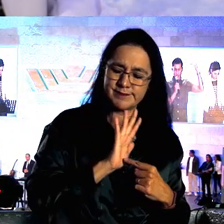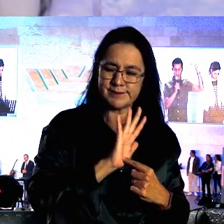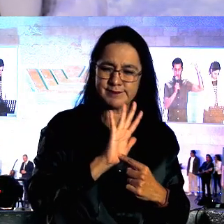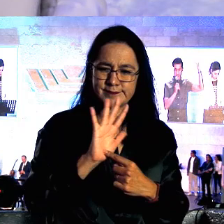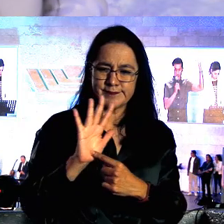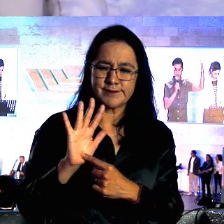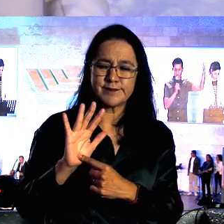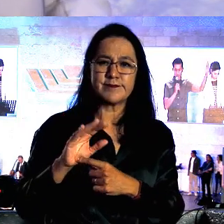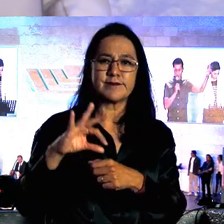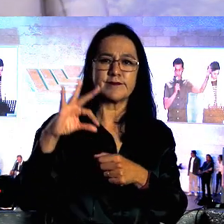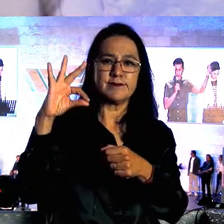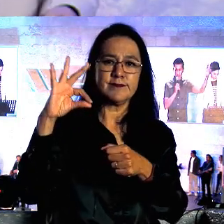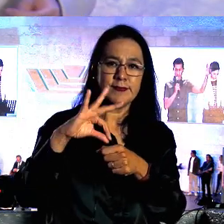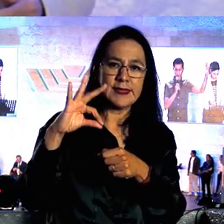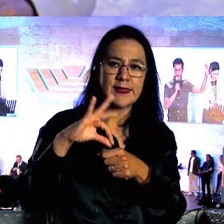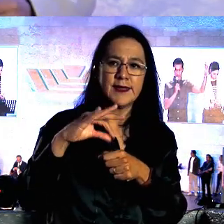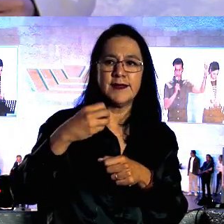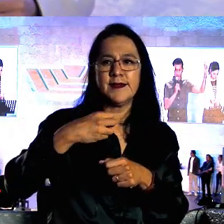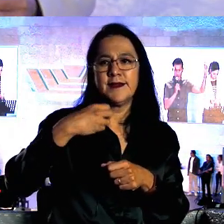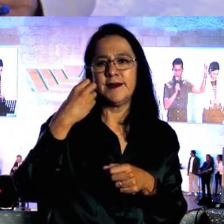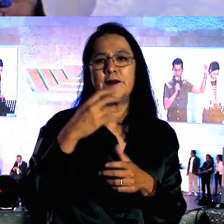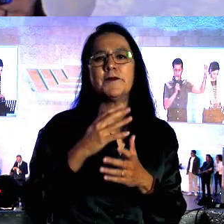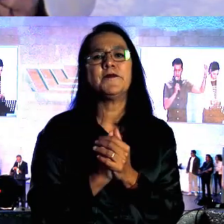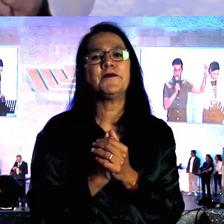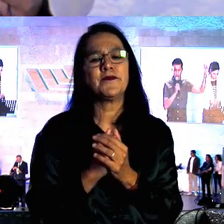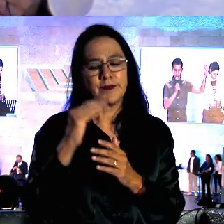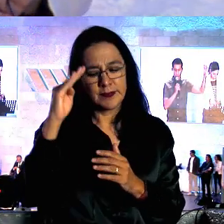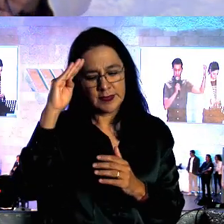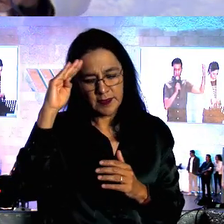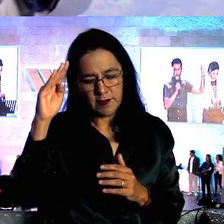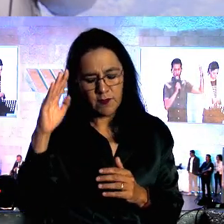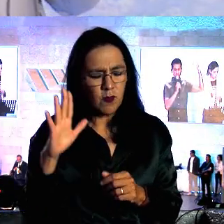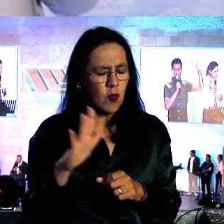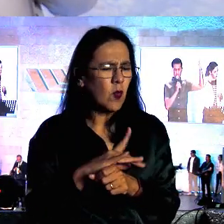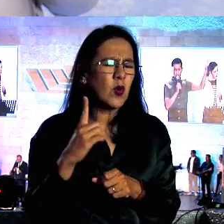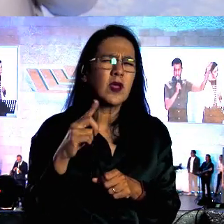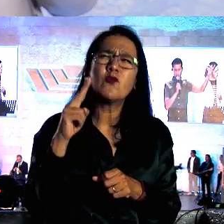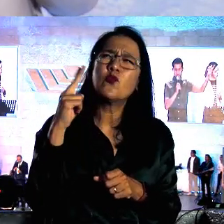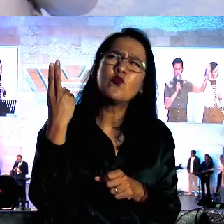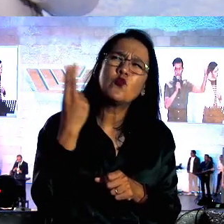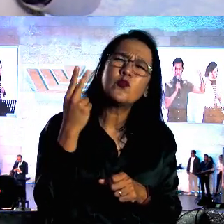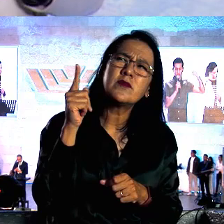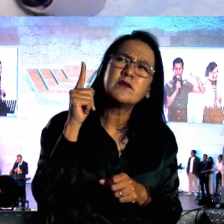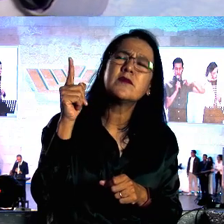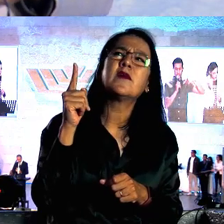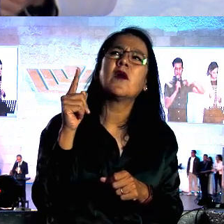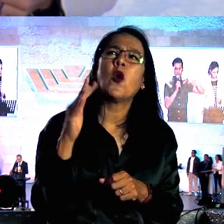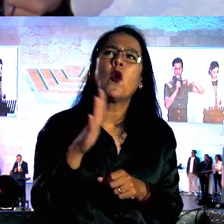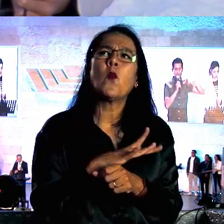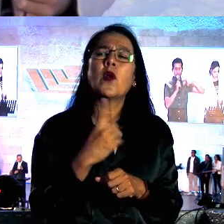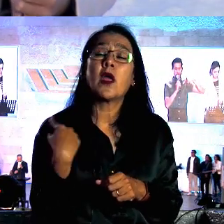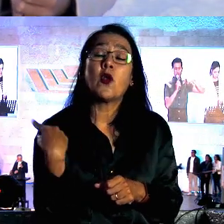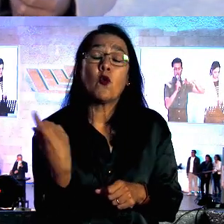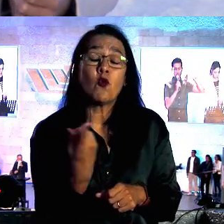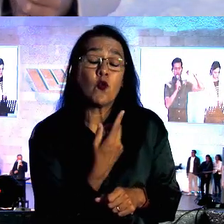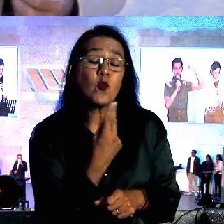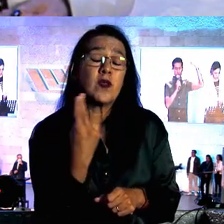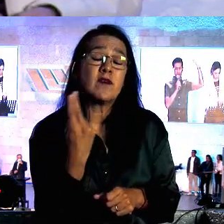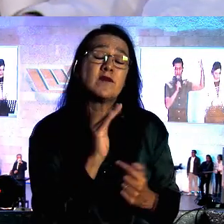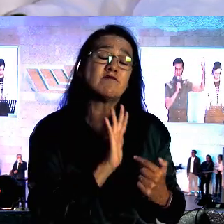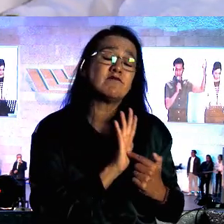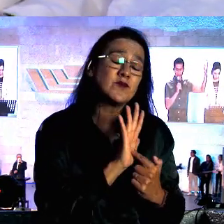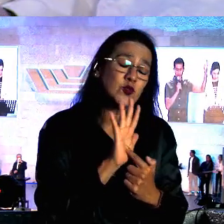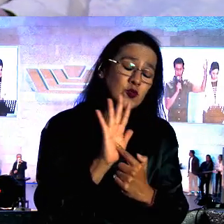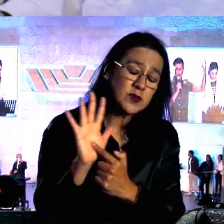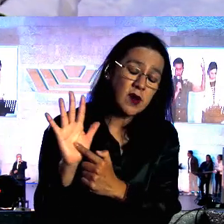diezmos y nuestras ofrendas Señor no porque tú lo necesites Señor sino porque nosotros necesitamos demostrarte